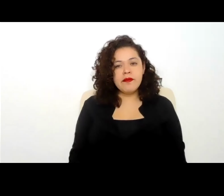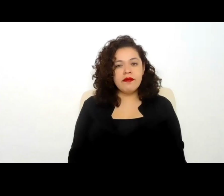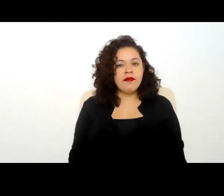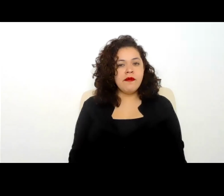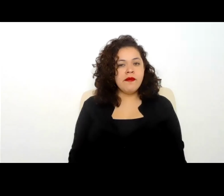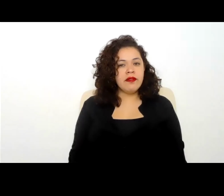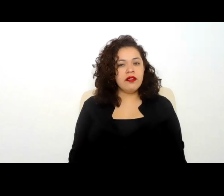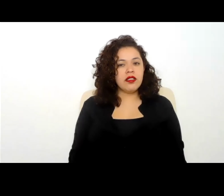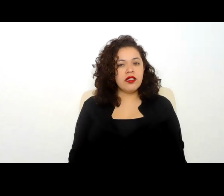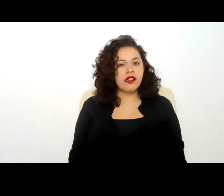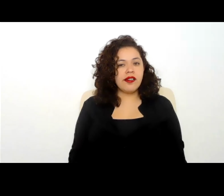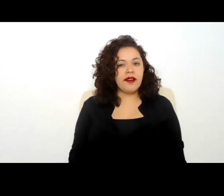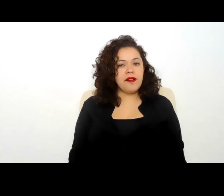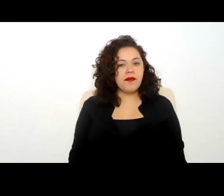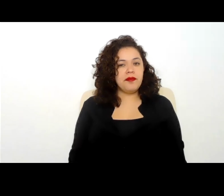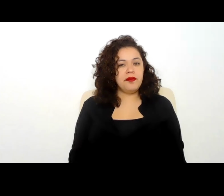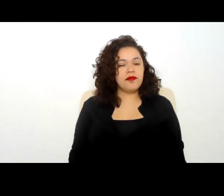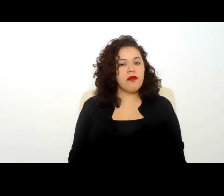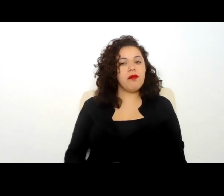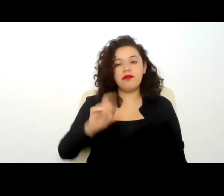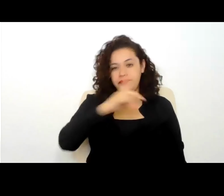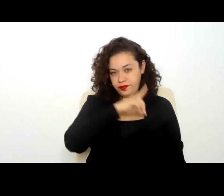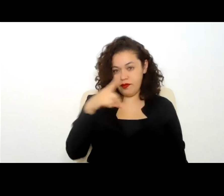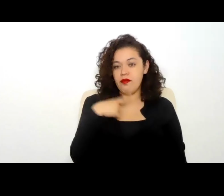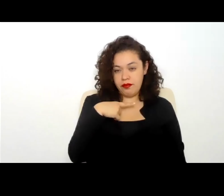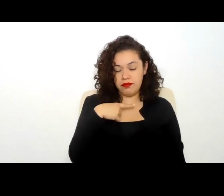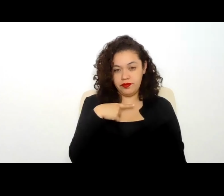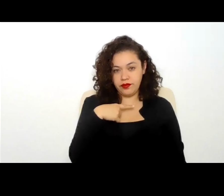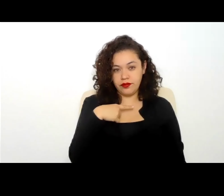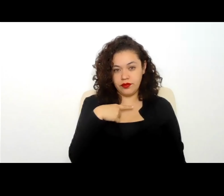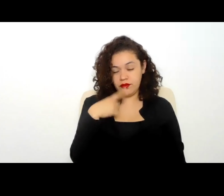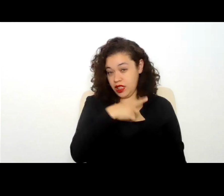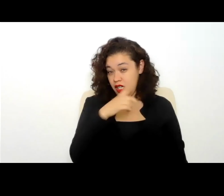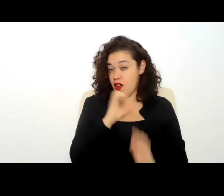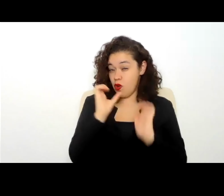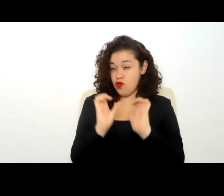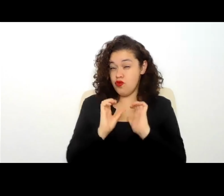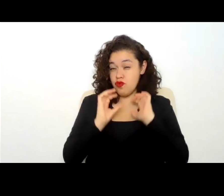Y ese sí es un caso, Teresa, que se tiene que ver con